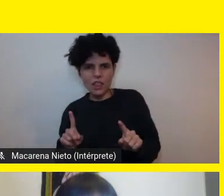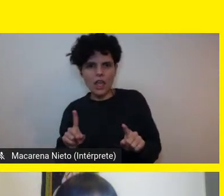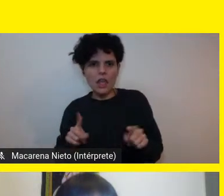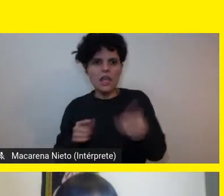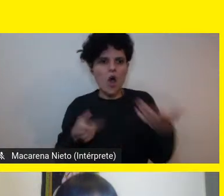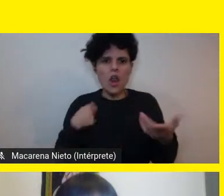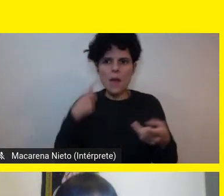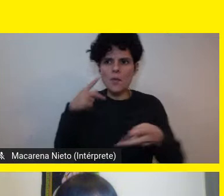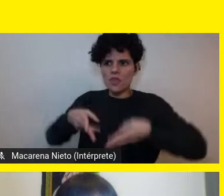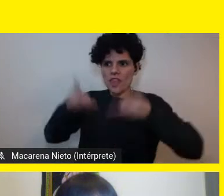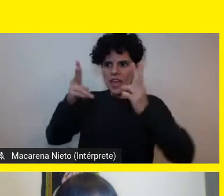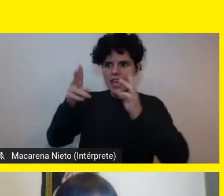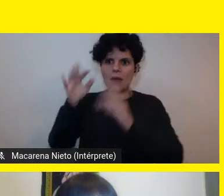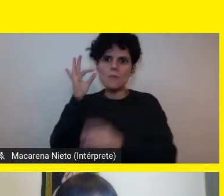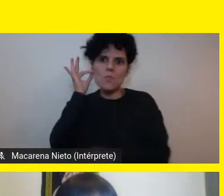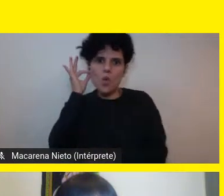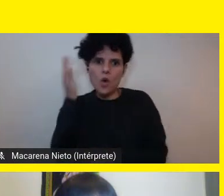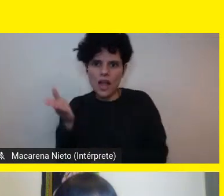derechos de mujeres